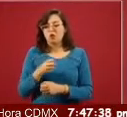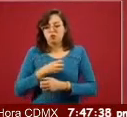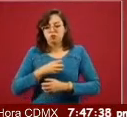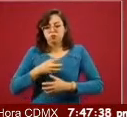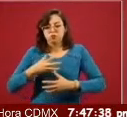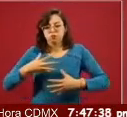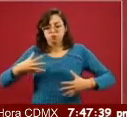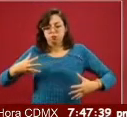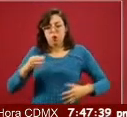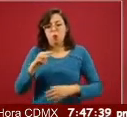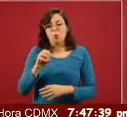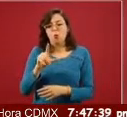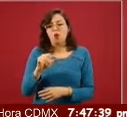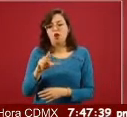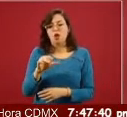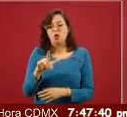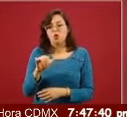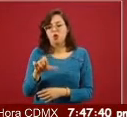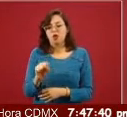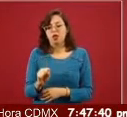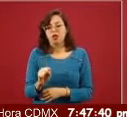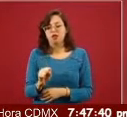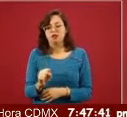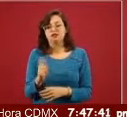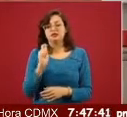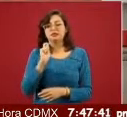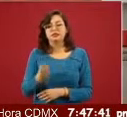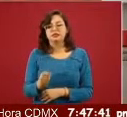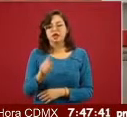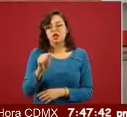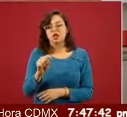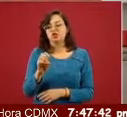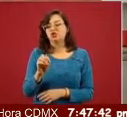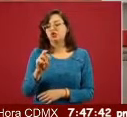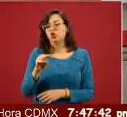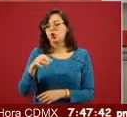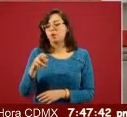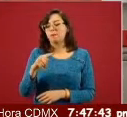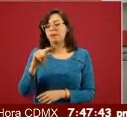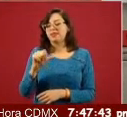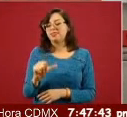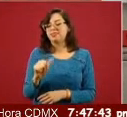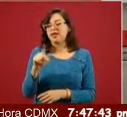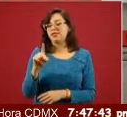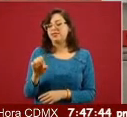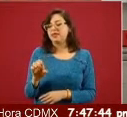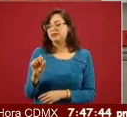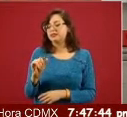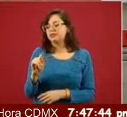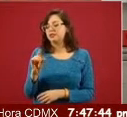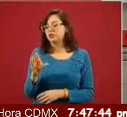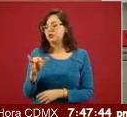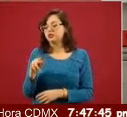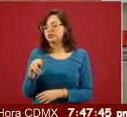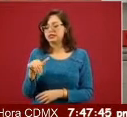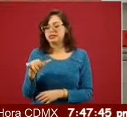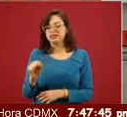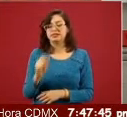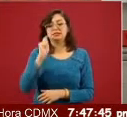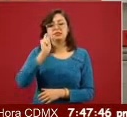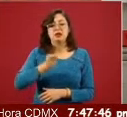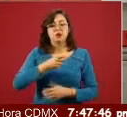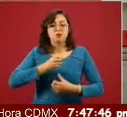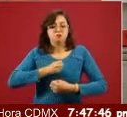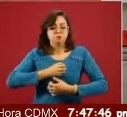inflamación. Hay un fenómeno que se llama tormenta de citocinas, es un exceso de producción de estos mediadores de la